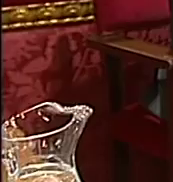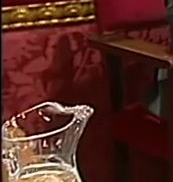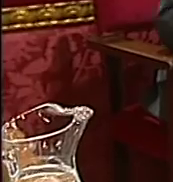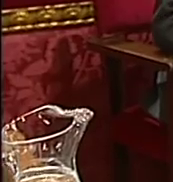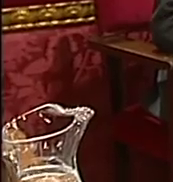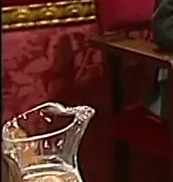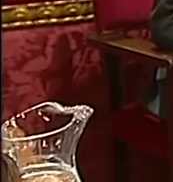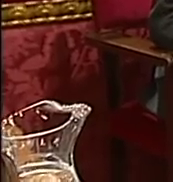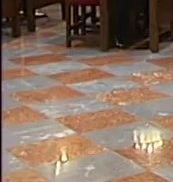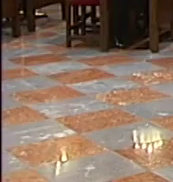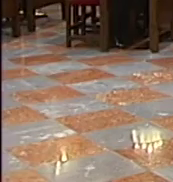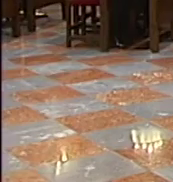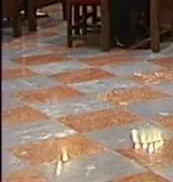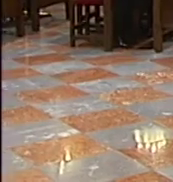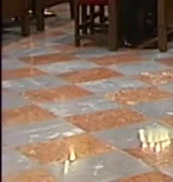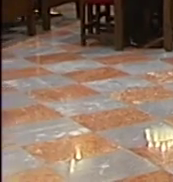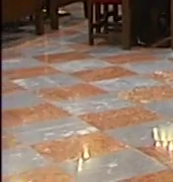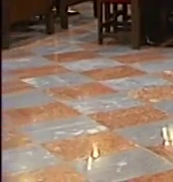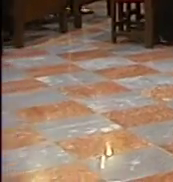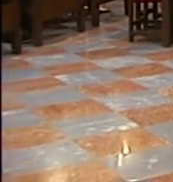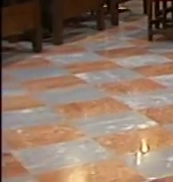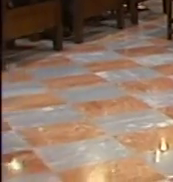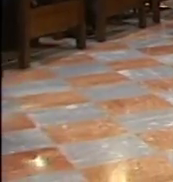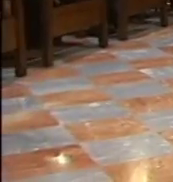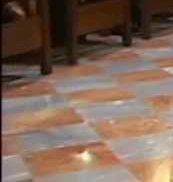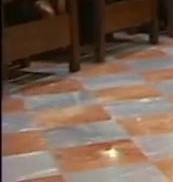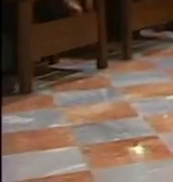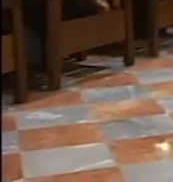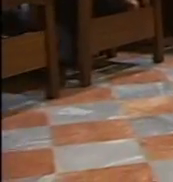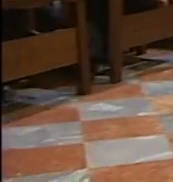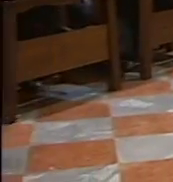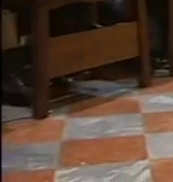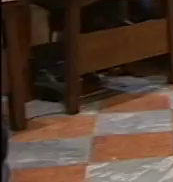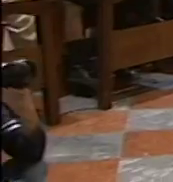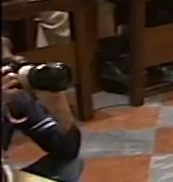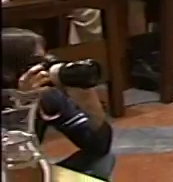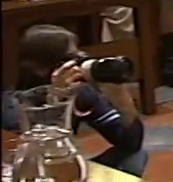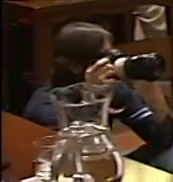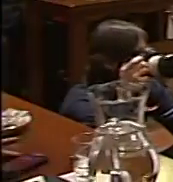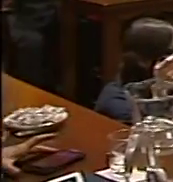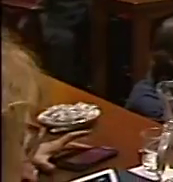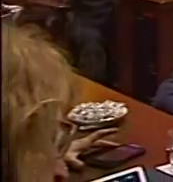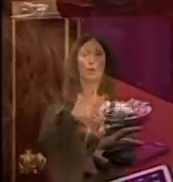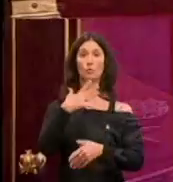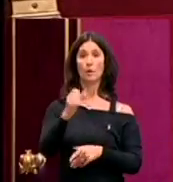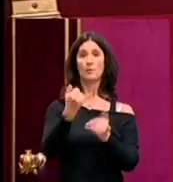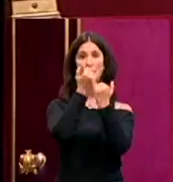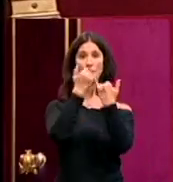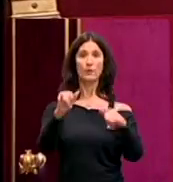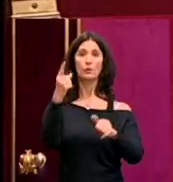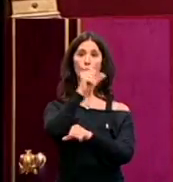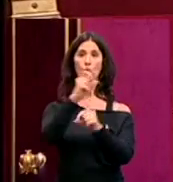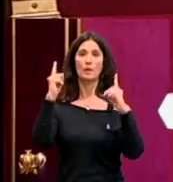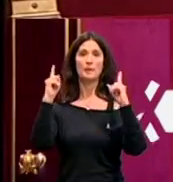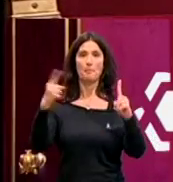el debate para retomar el sentir de la ciudadanía y recuperar el movimiento vecinal, además de otras cuestiones. Celebración de una semana